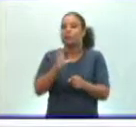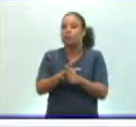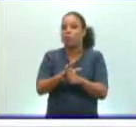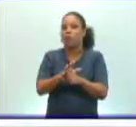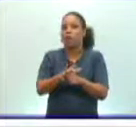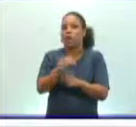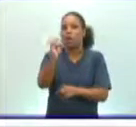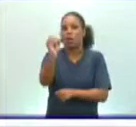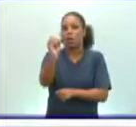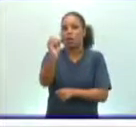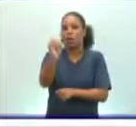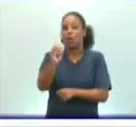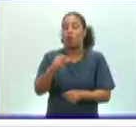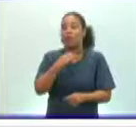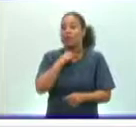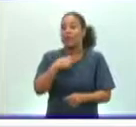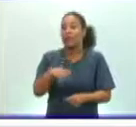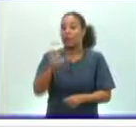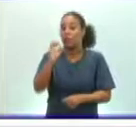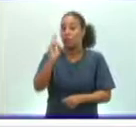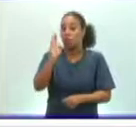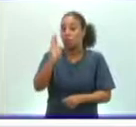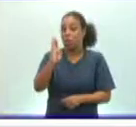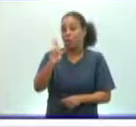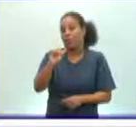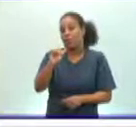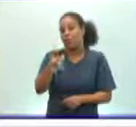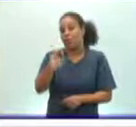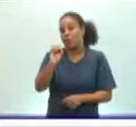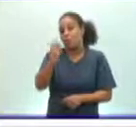el caso de OB y OA.